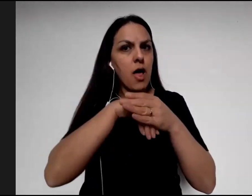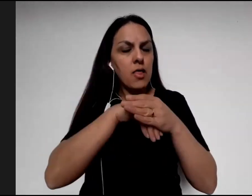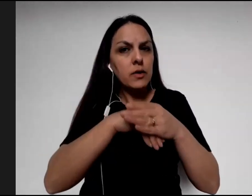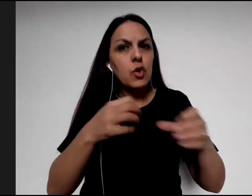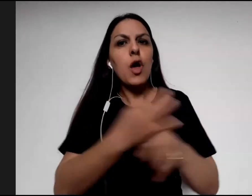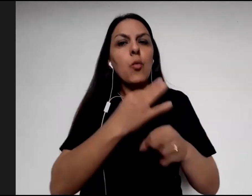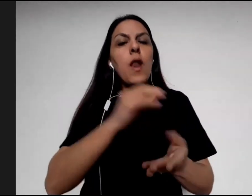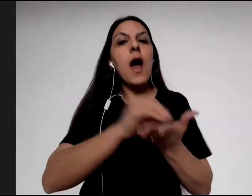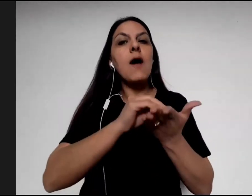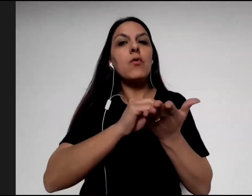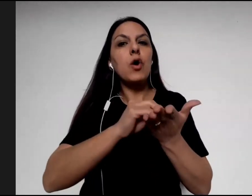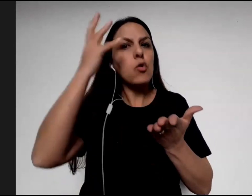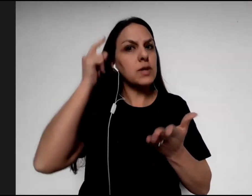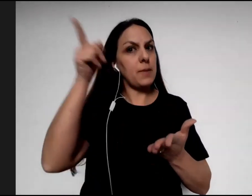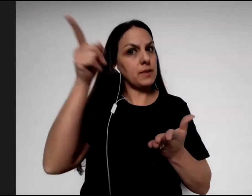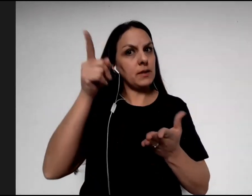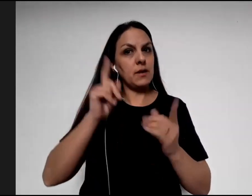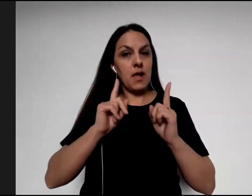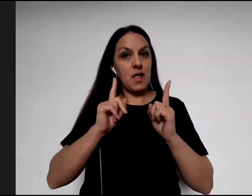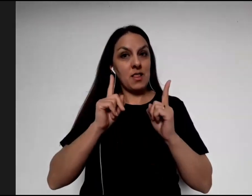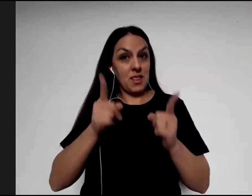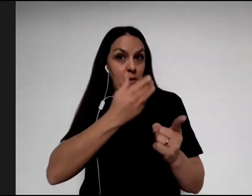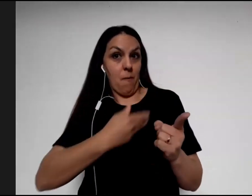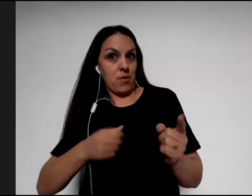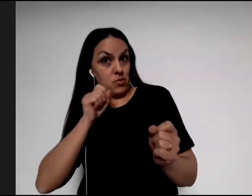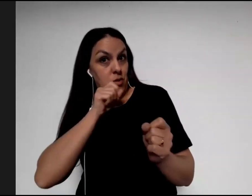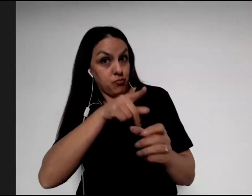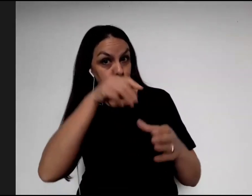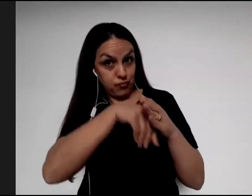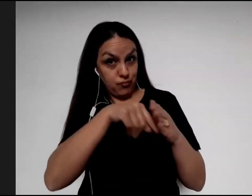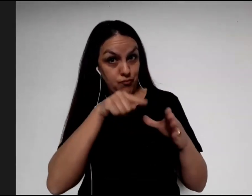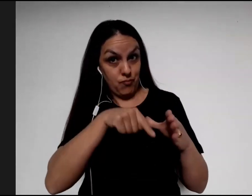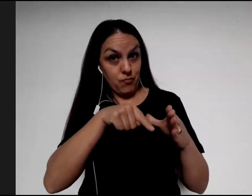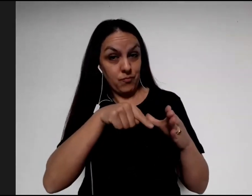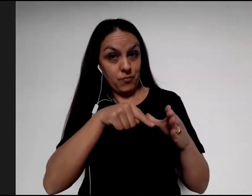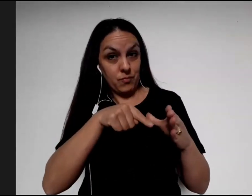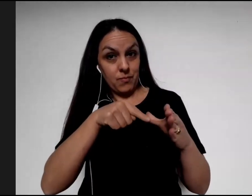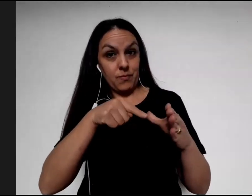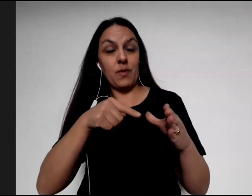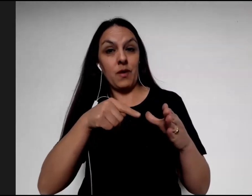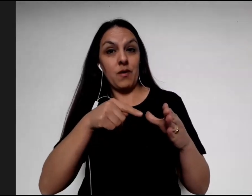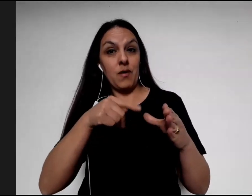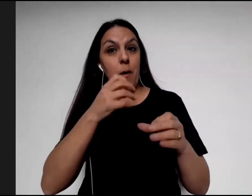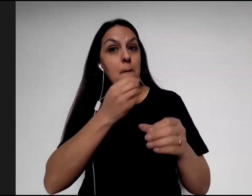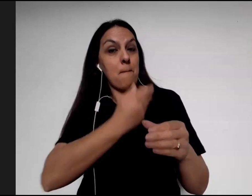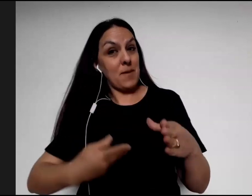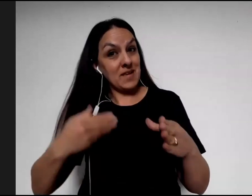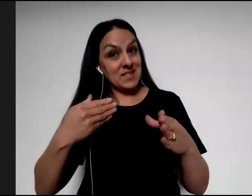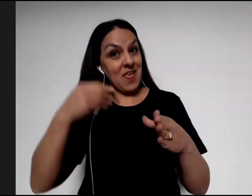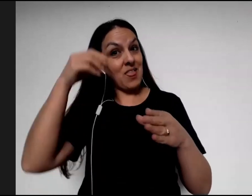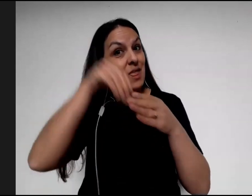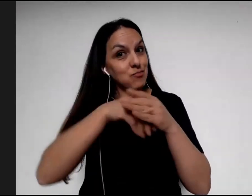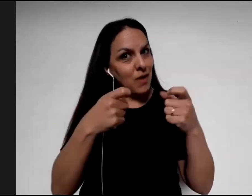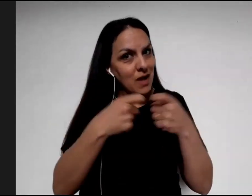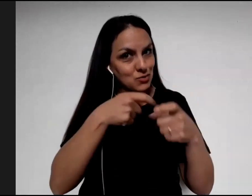de contar con la presencia de su presidente, con el doctor Marcos Vilaplana, que les agradecemos su participación, y